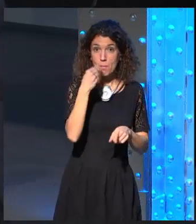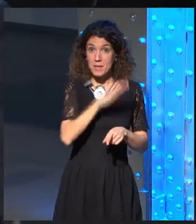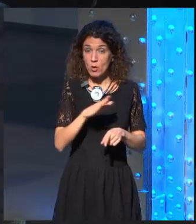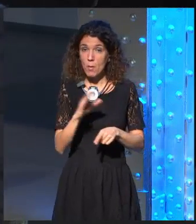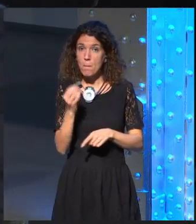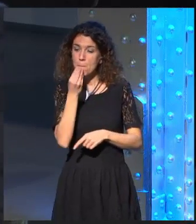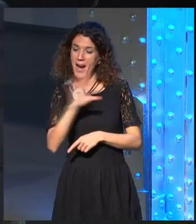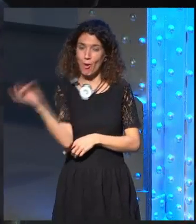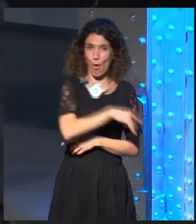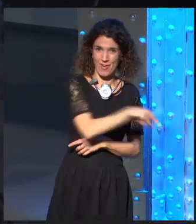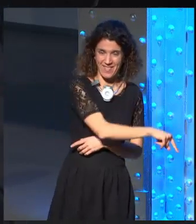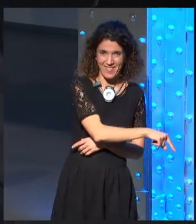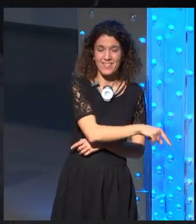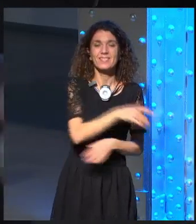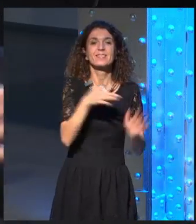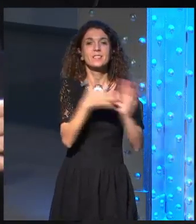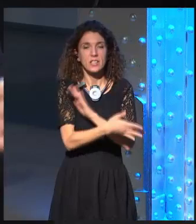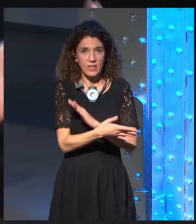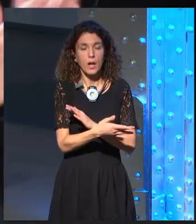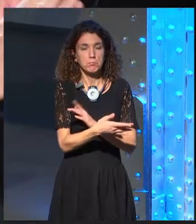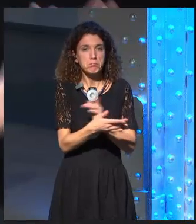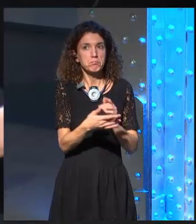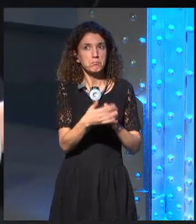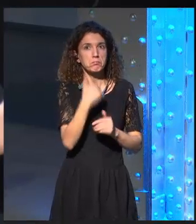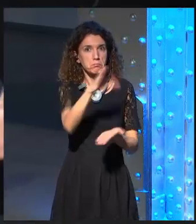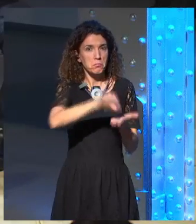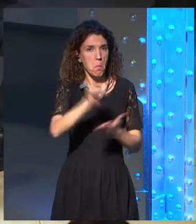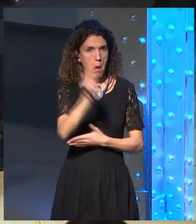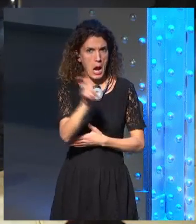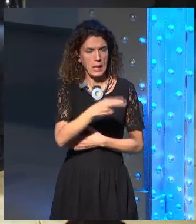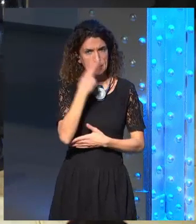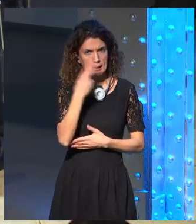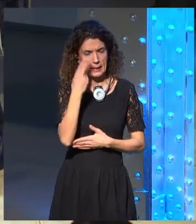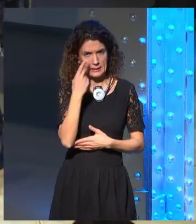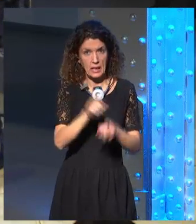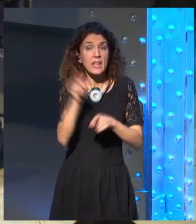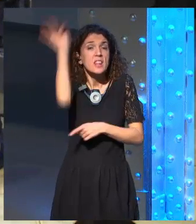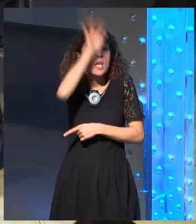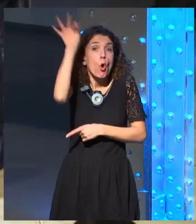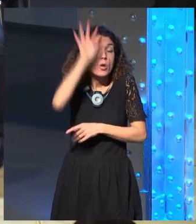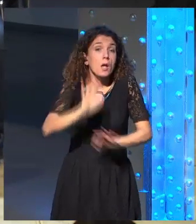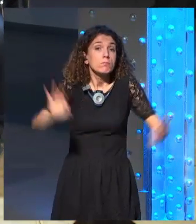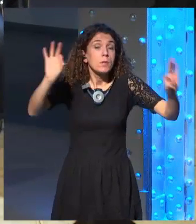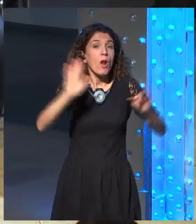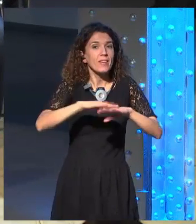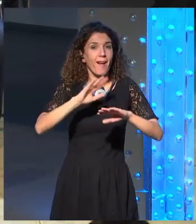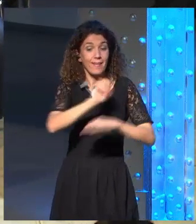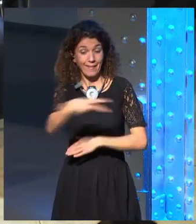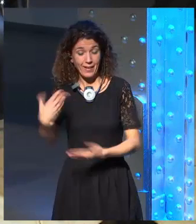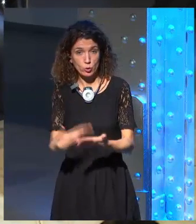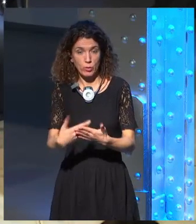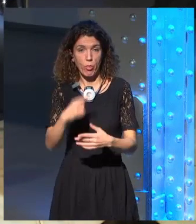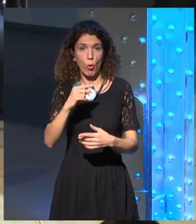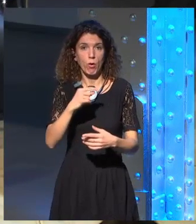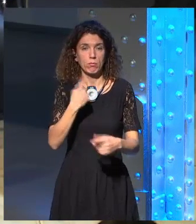simplemente es un punto que debe tenerse en cuenta, pero es interesante. Una hipótesis es una cosa y cuando vemos el resultado, pues puede ser